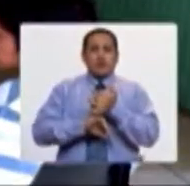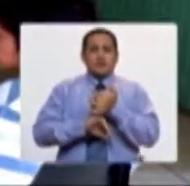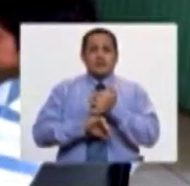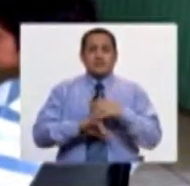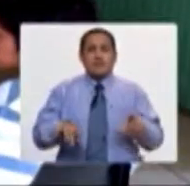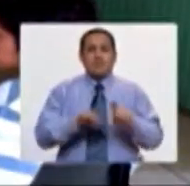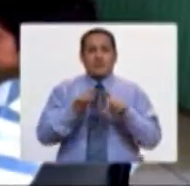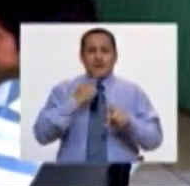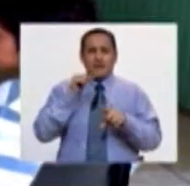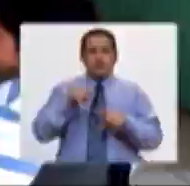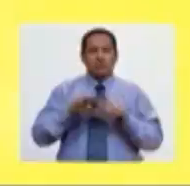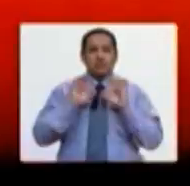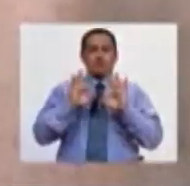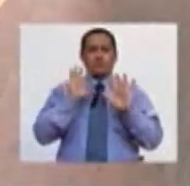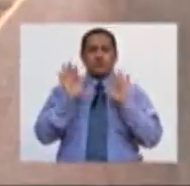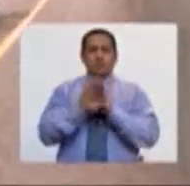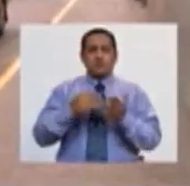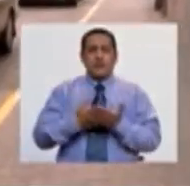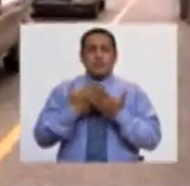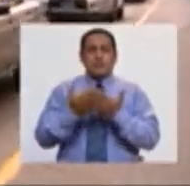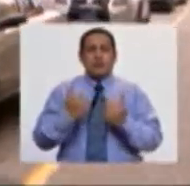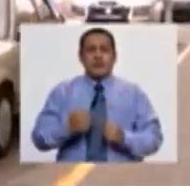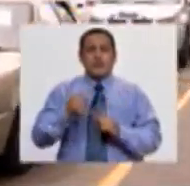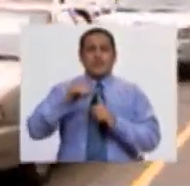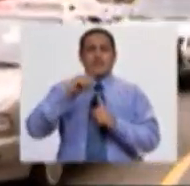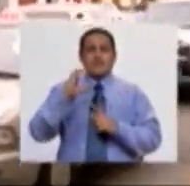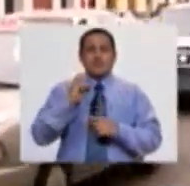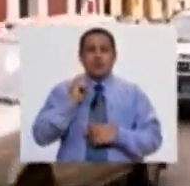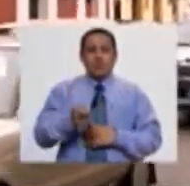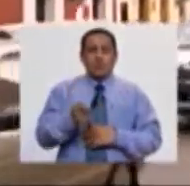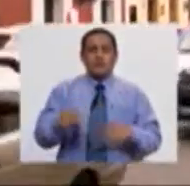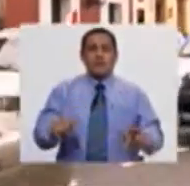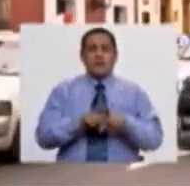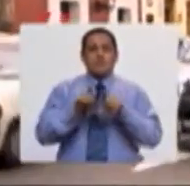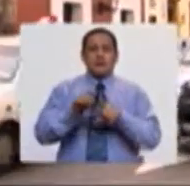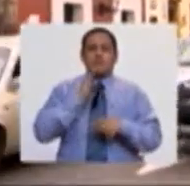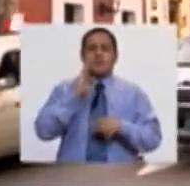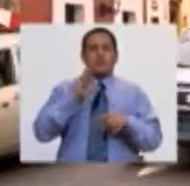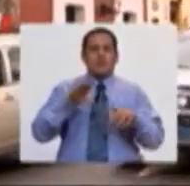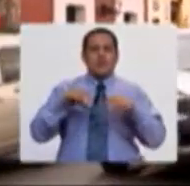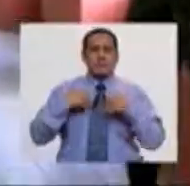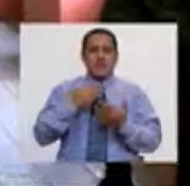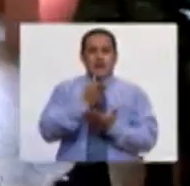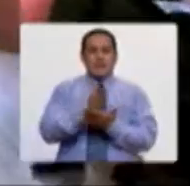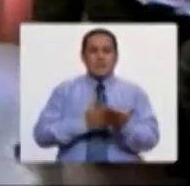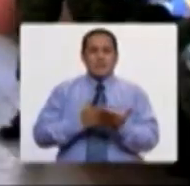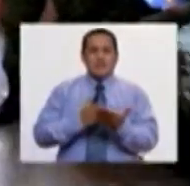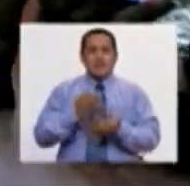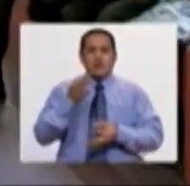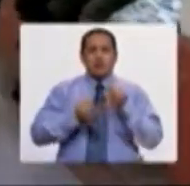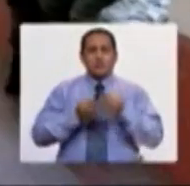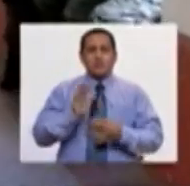soles. Y es precisamente sobre este punto que el Tribunal Constitucional declaró fundada en parte la